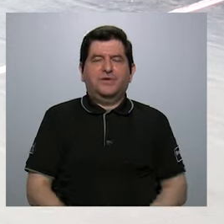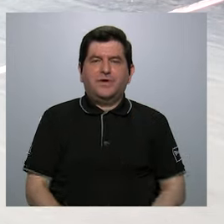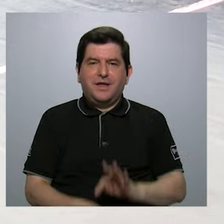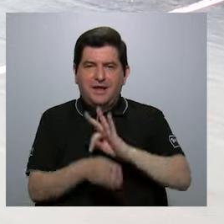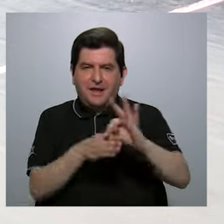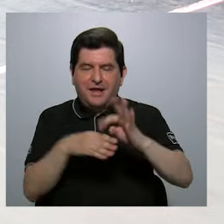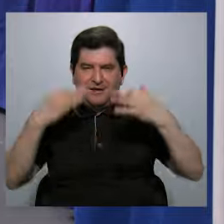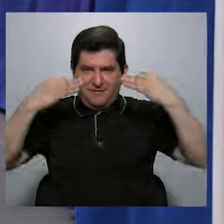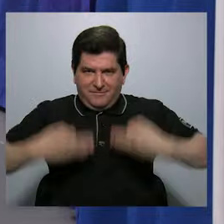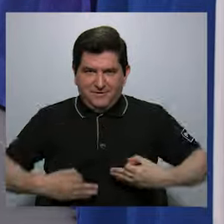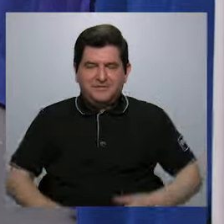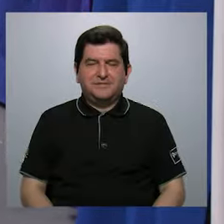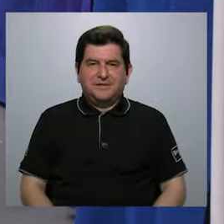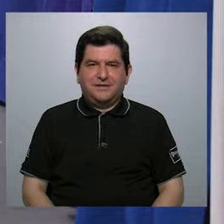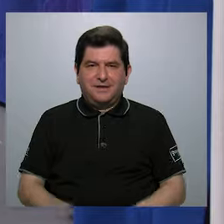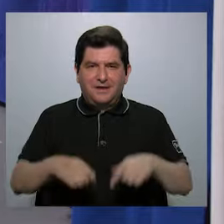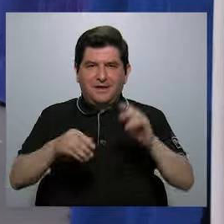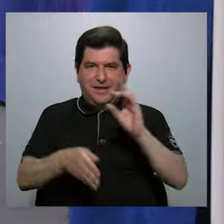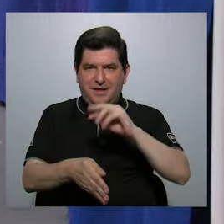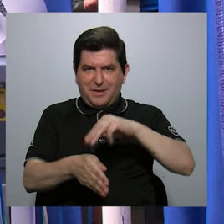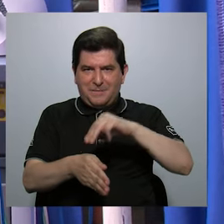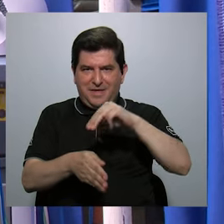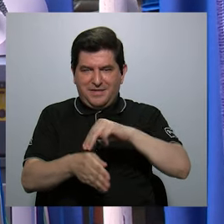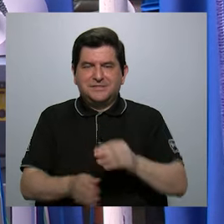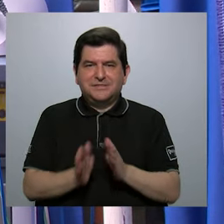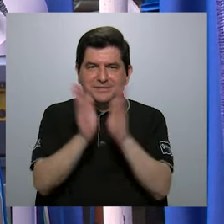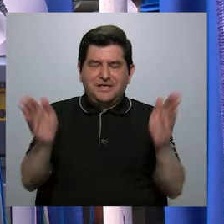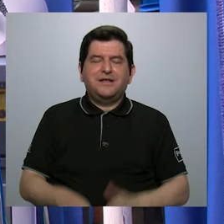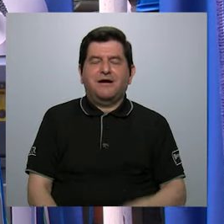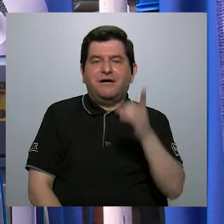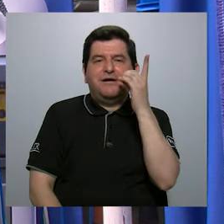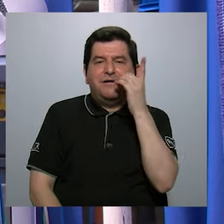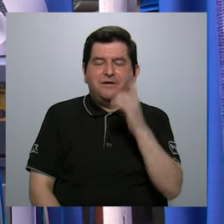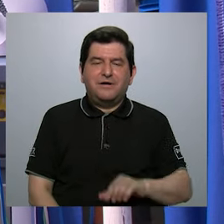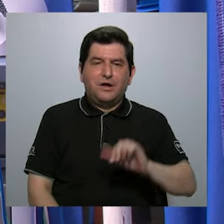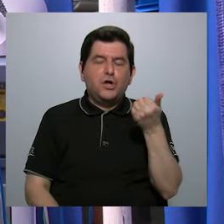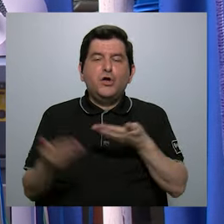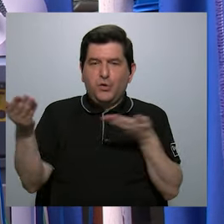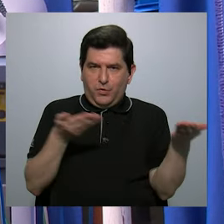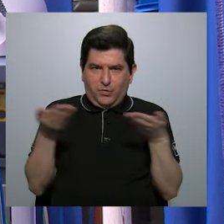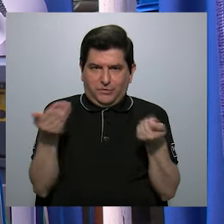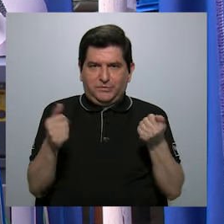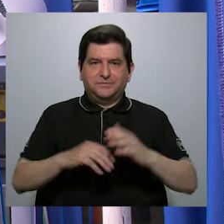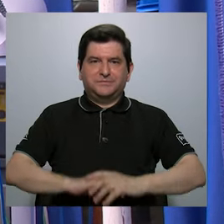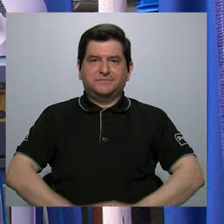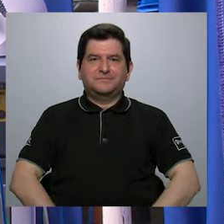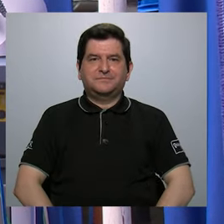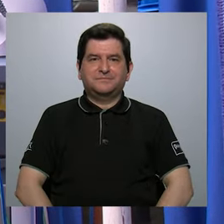terapia física, medicina general, odontología, entre otros.